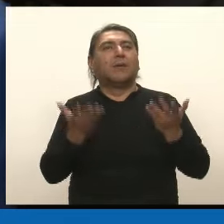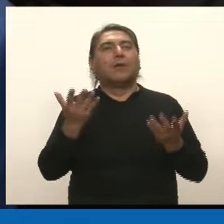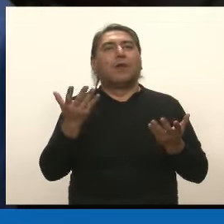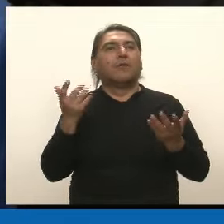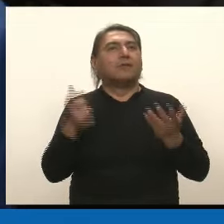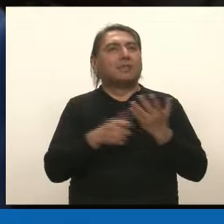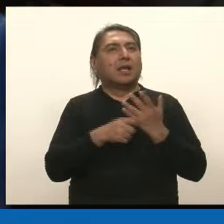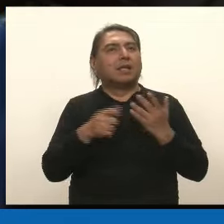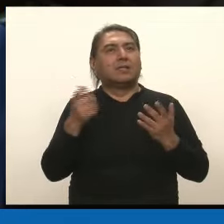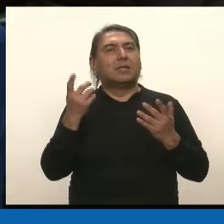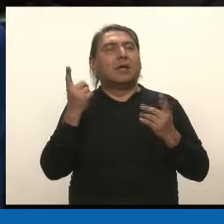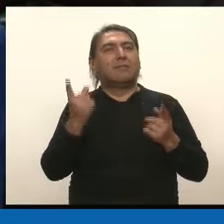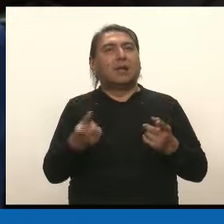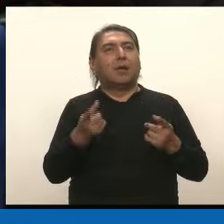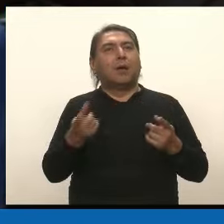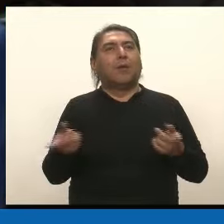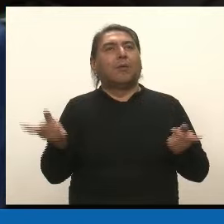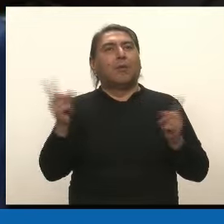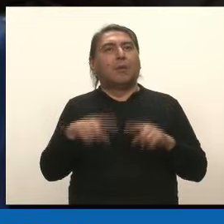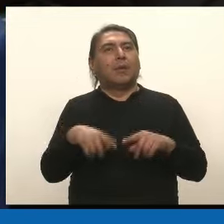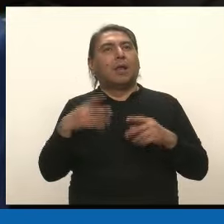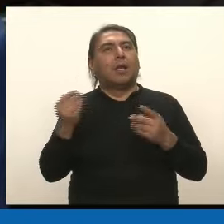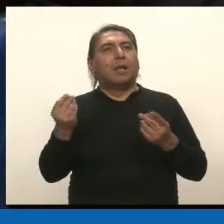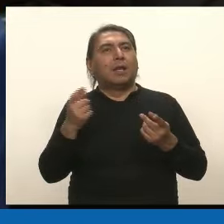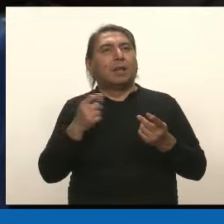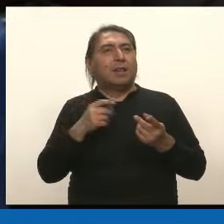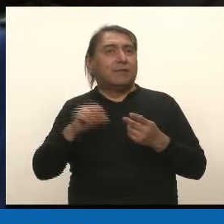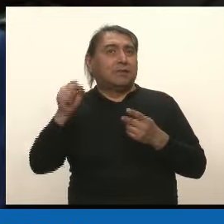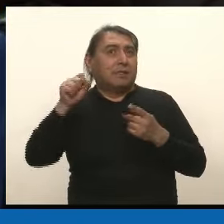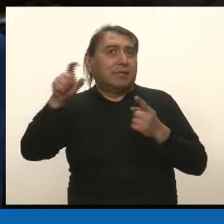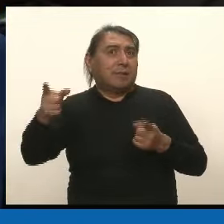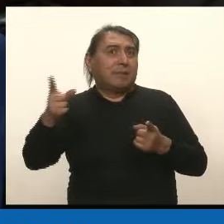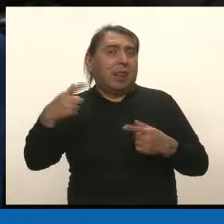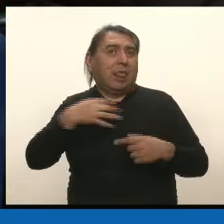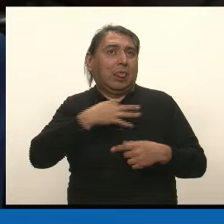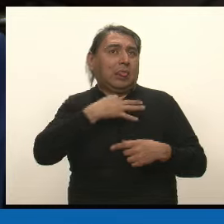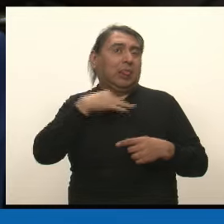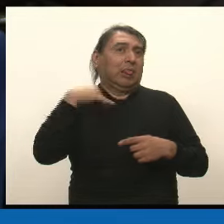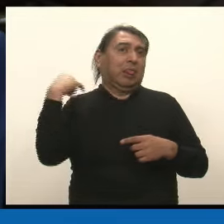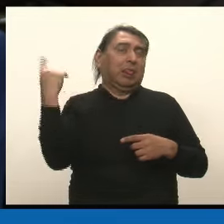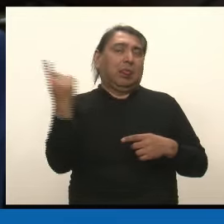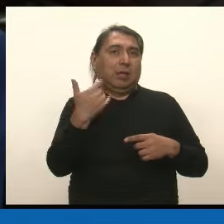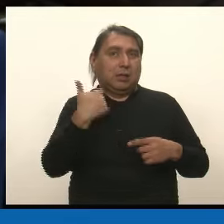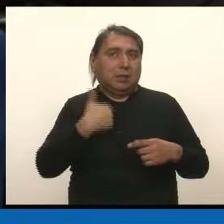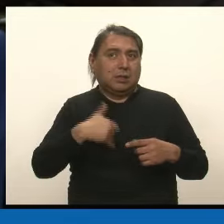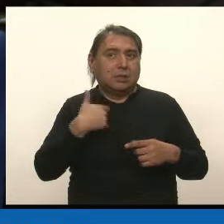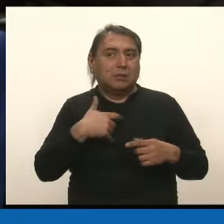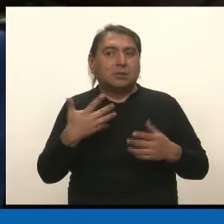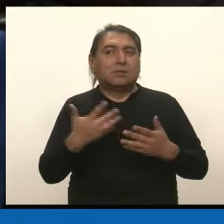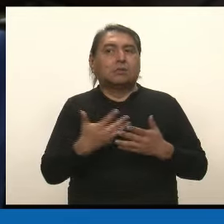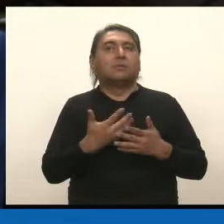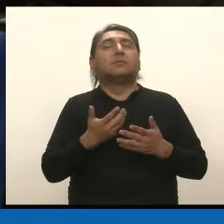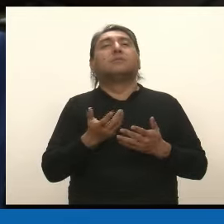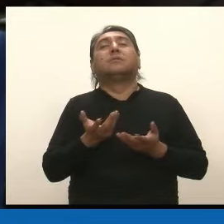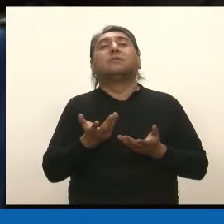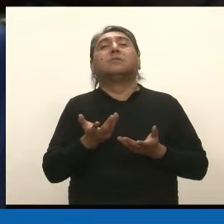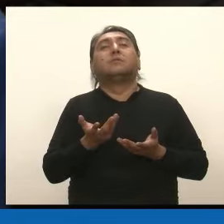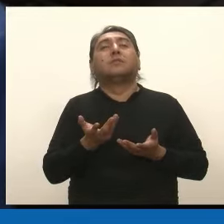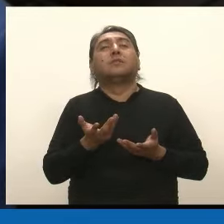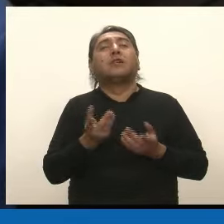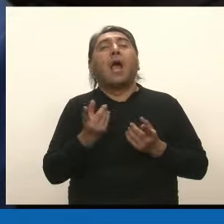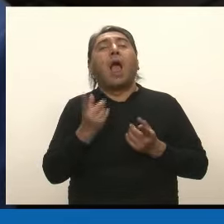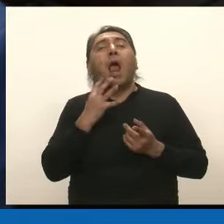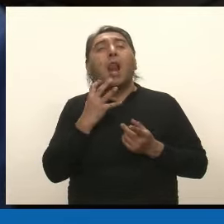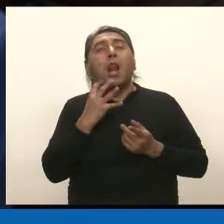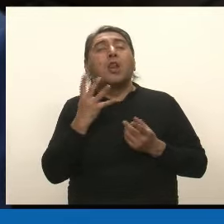Sin lugar a duda de vuelta al déficit fiscal que tanto nos ha agobiado a todos los argentinos y algo